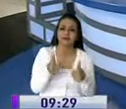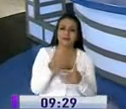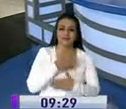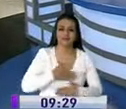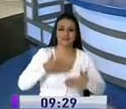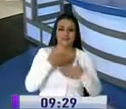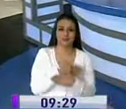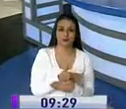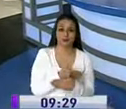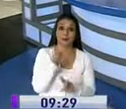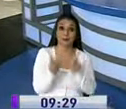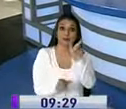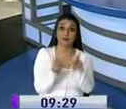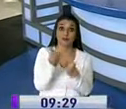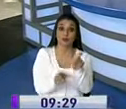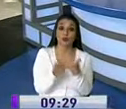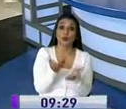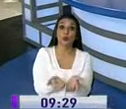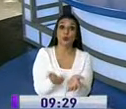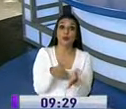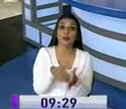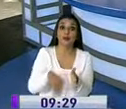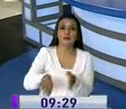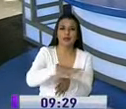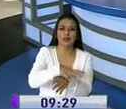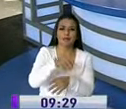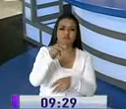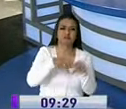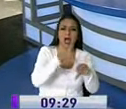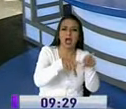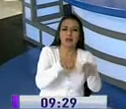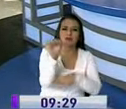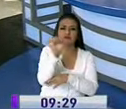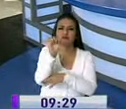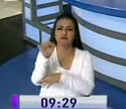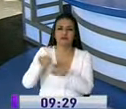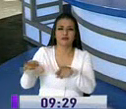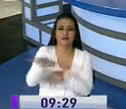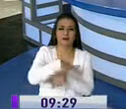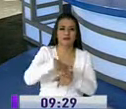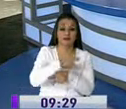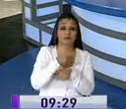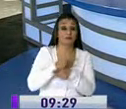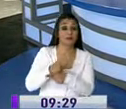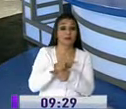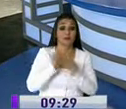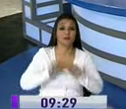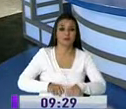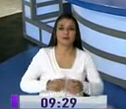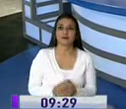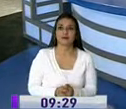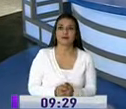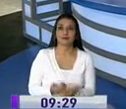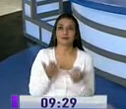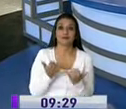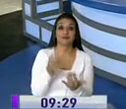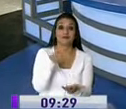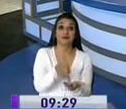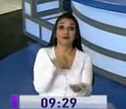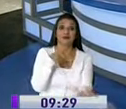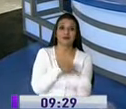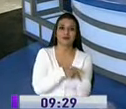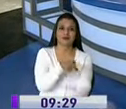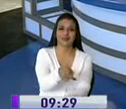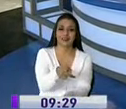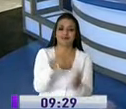todo para las personas que están volviendo ahí de la playa o de otras provincias, por favor, maneje con cuidado. Viene el querido